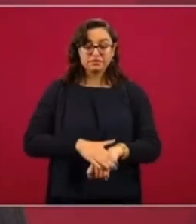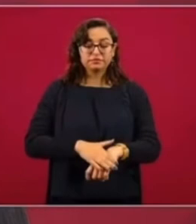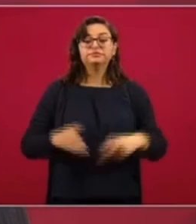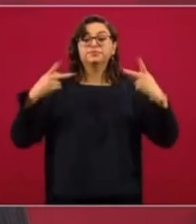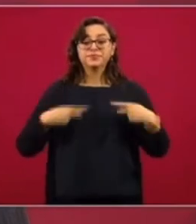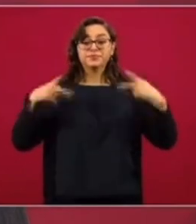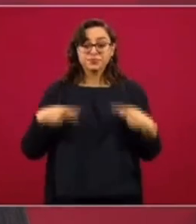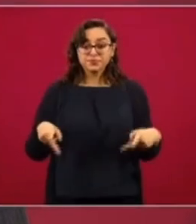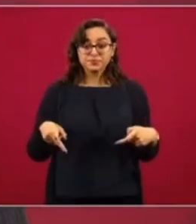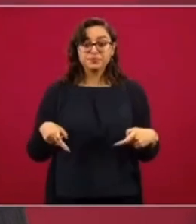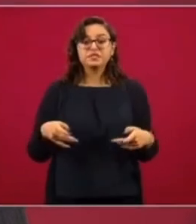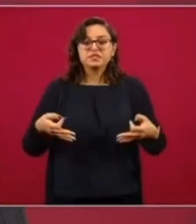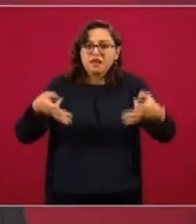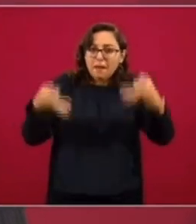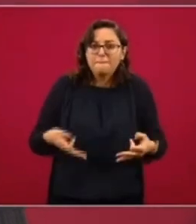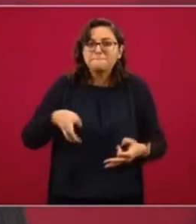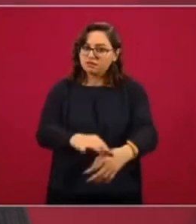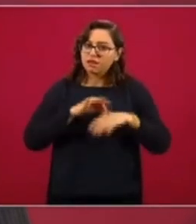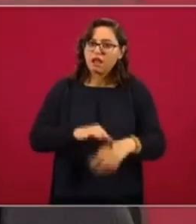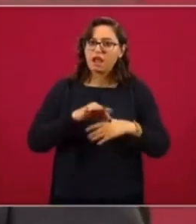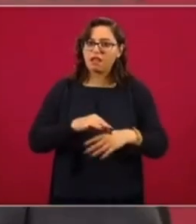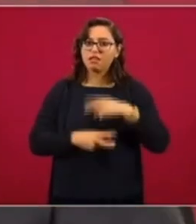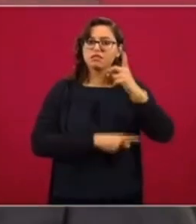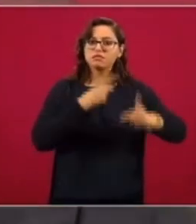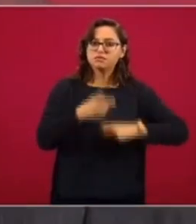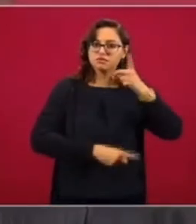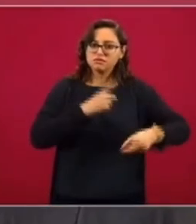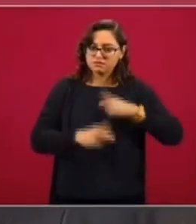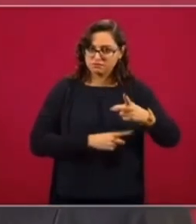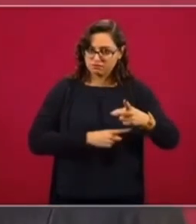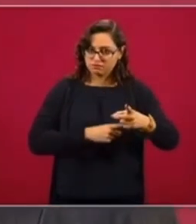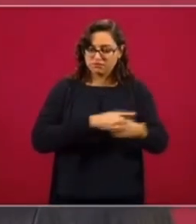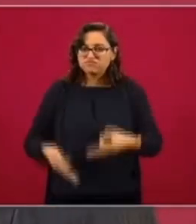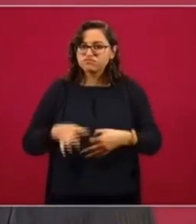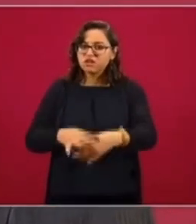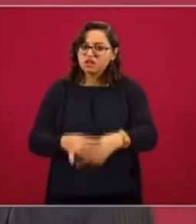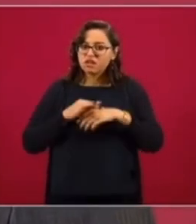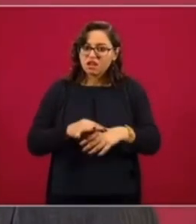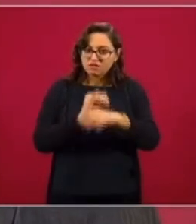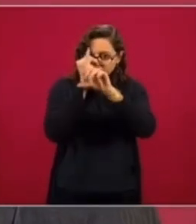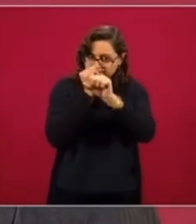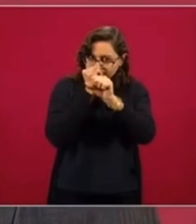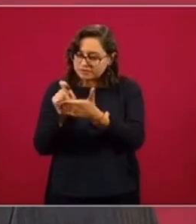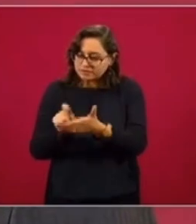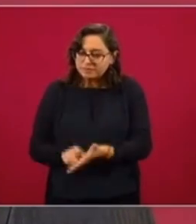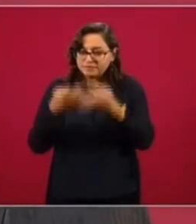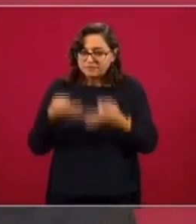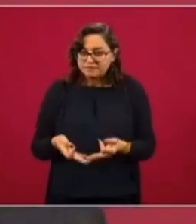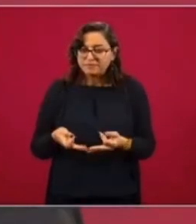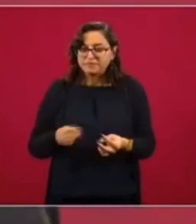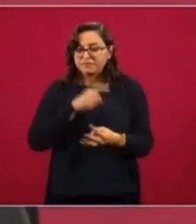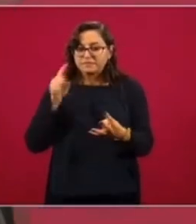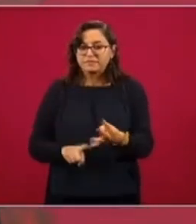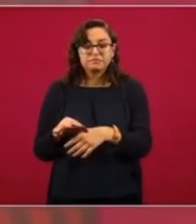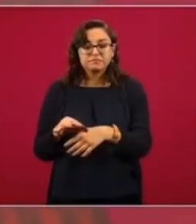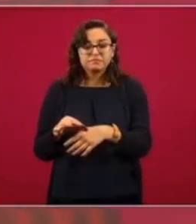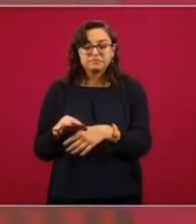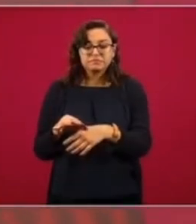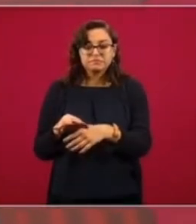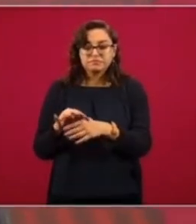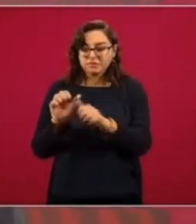los auténticos deportistas, a los auténticos investigadores, a los auténticos escritores, a los